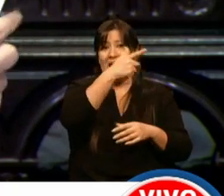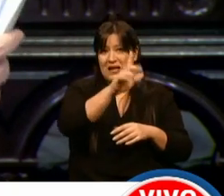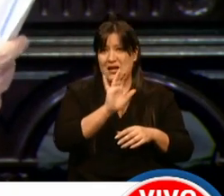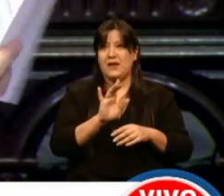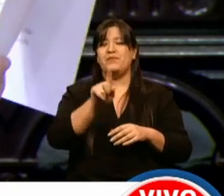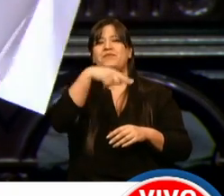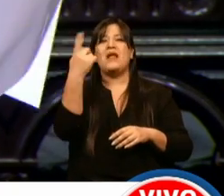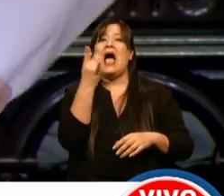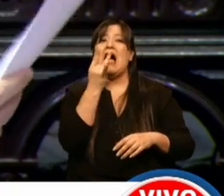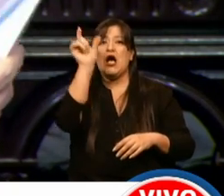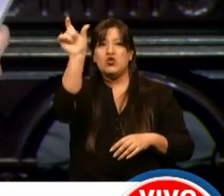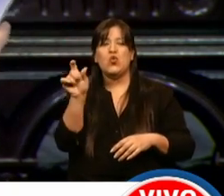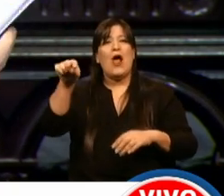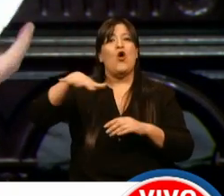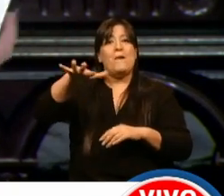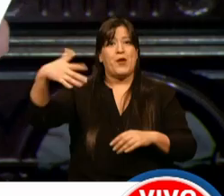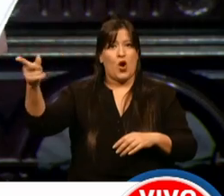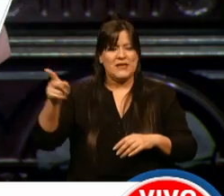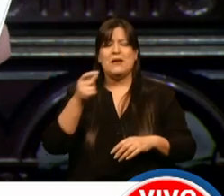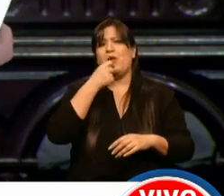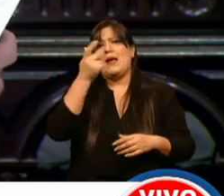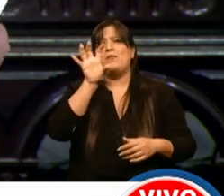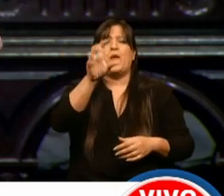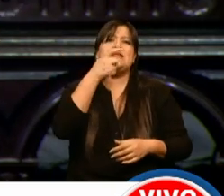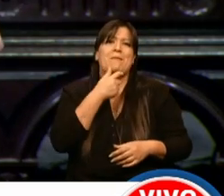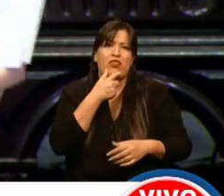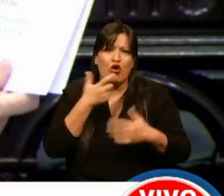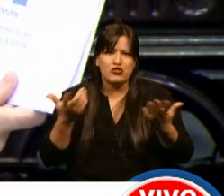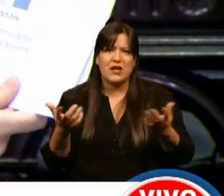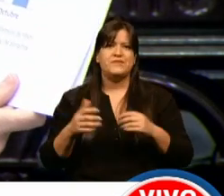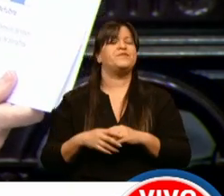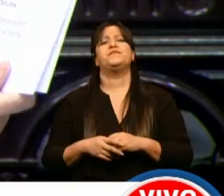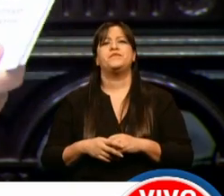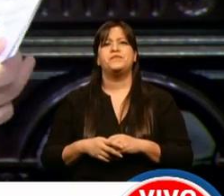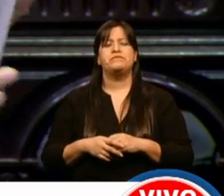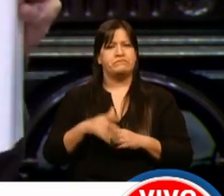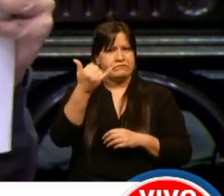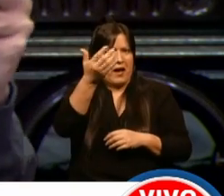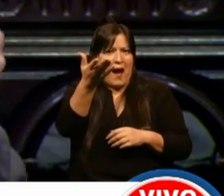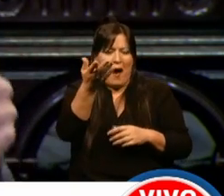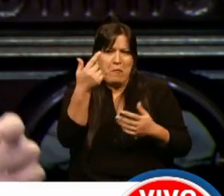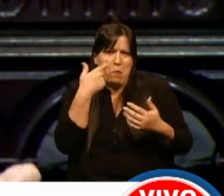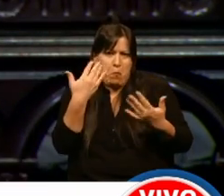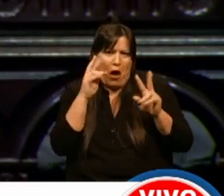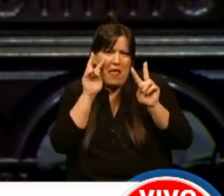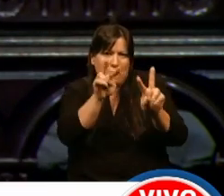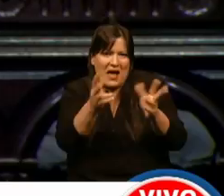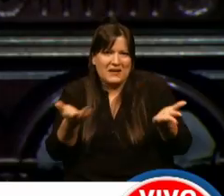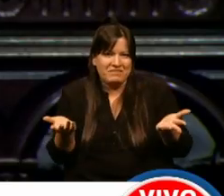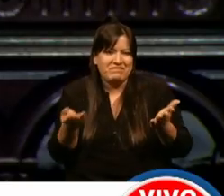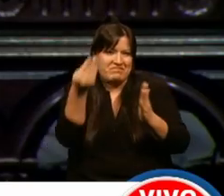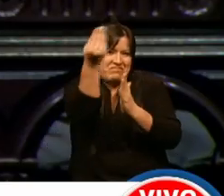quedaría ahora por ejemplo la provincia de buenos aires mendoza mendoza aquí no tiene lo pueden ver entonces creo